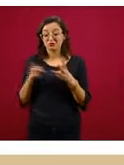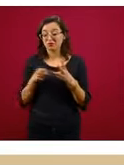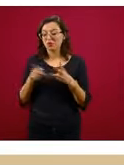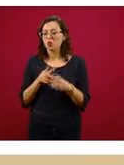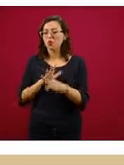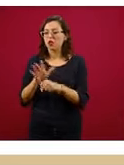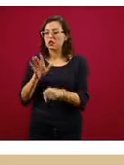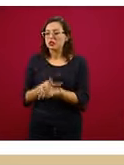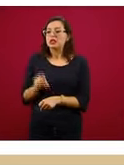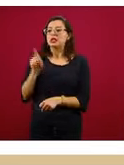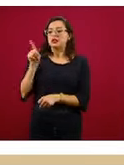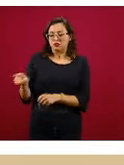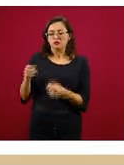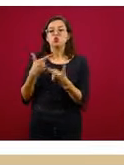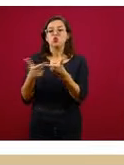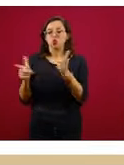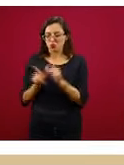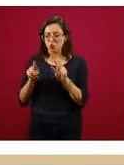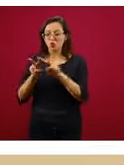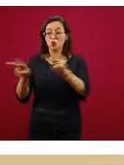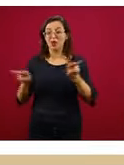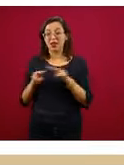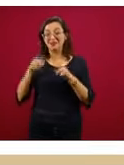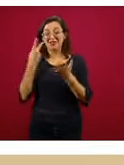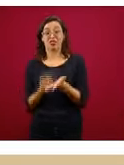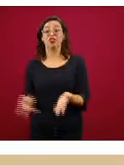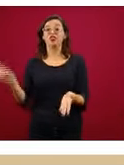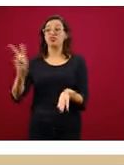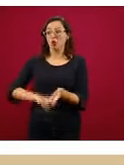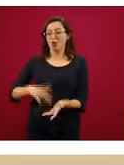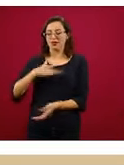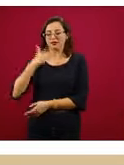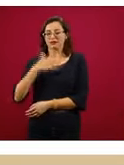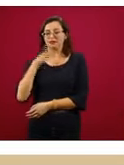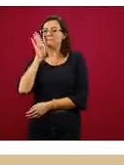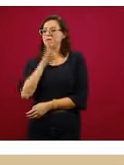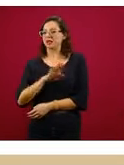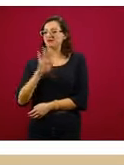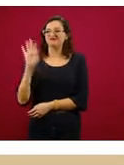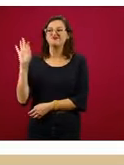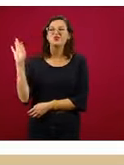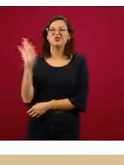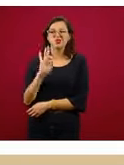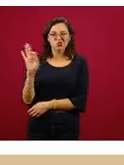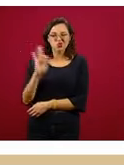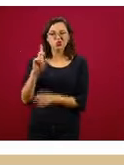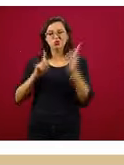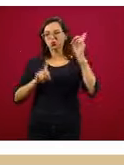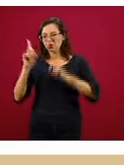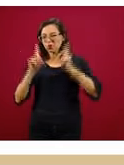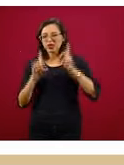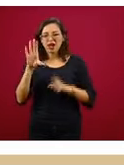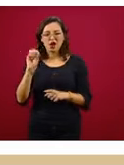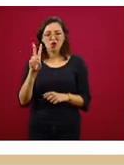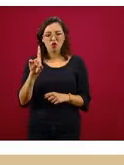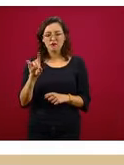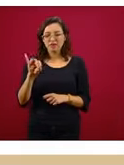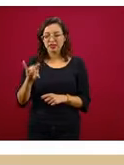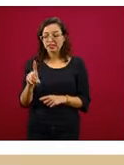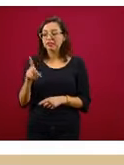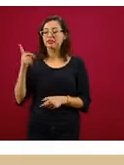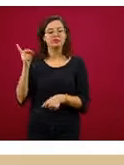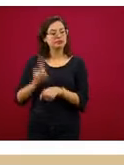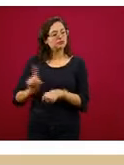que tiene sospecha de COVID. Y estos son los individuos en los que estamos proponiendo una estrategia de seguimiento diario, ya